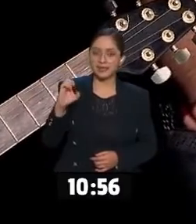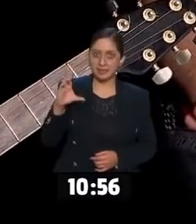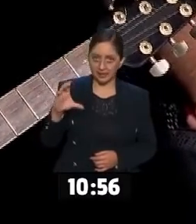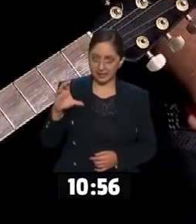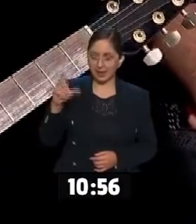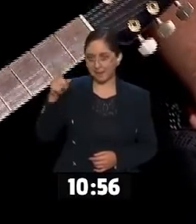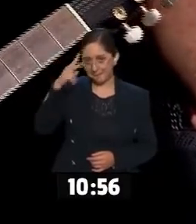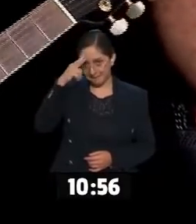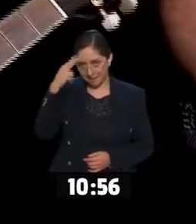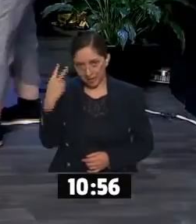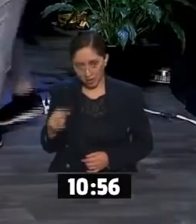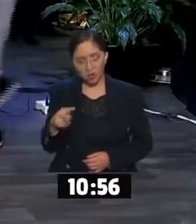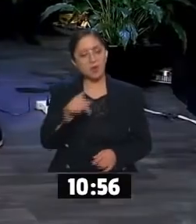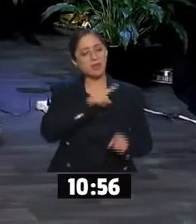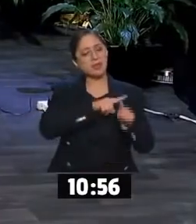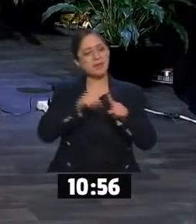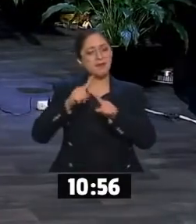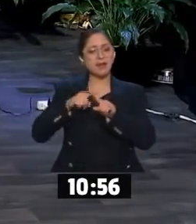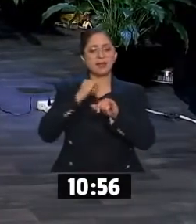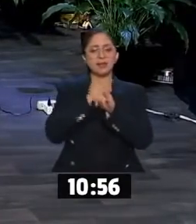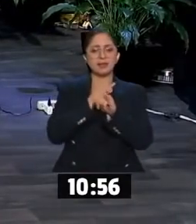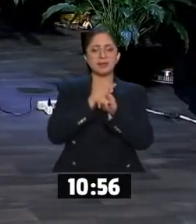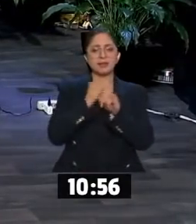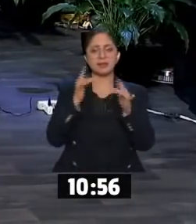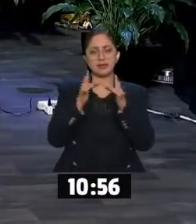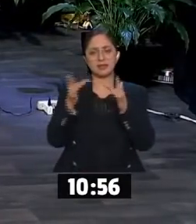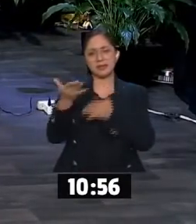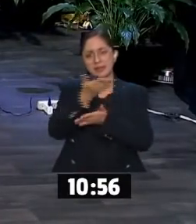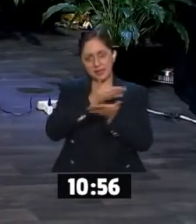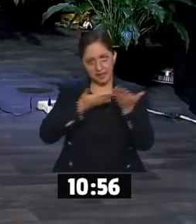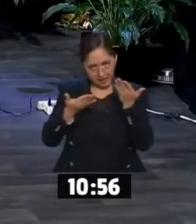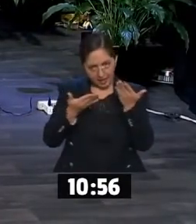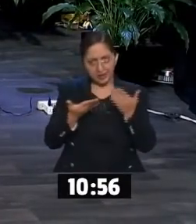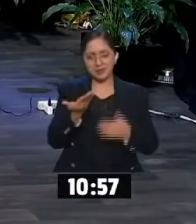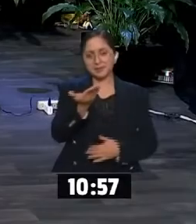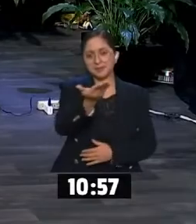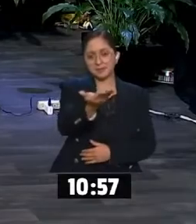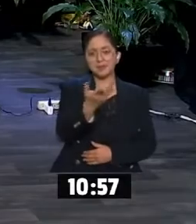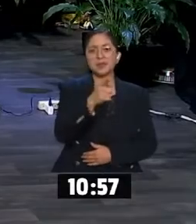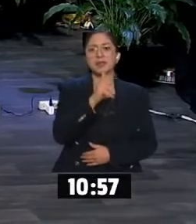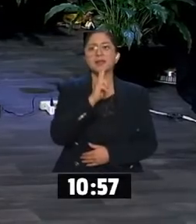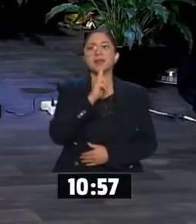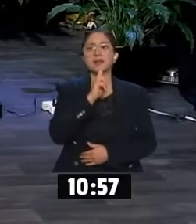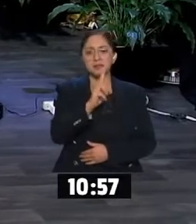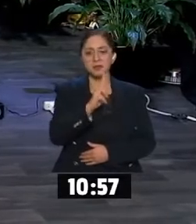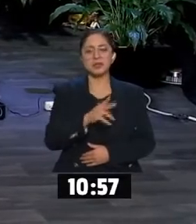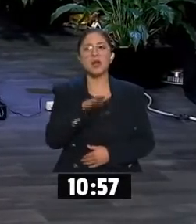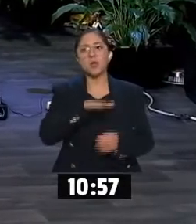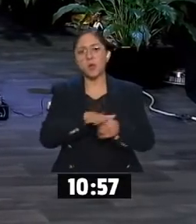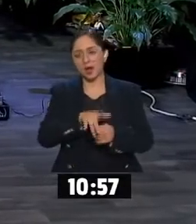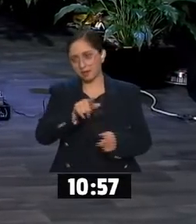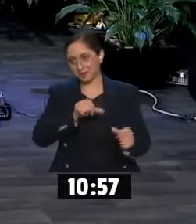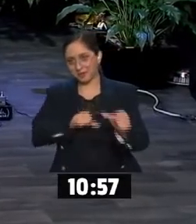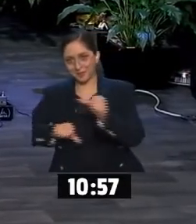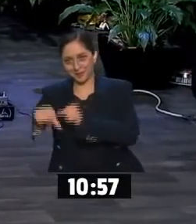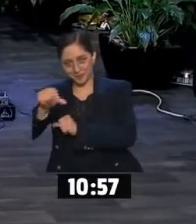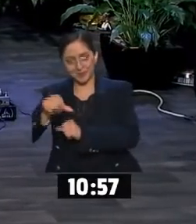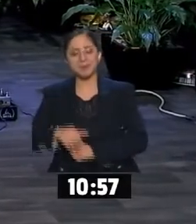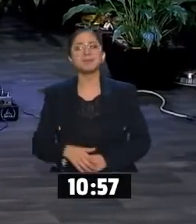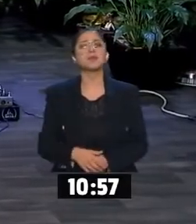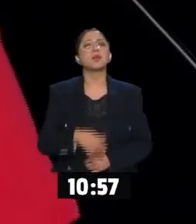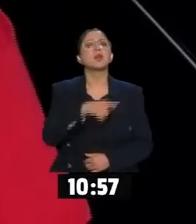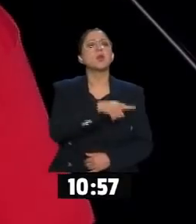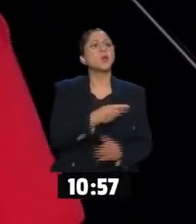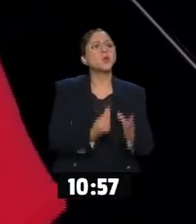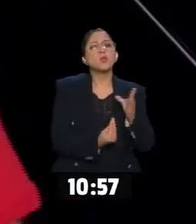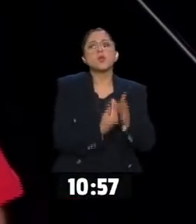fácil y sencillo. Ok, ahora el joven para que conteste algo también. Por favor, ¿qué están estrenando y qué vamos a encontrar? A